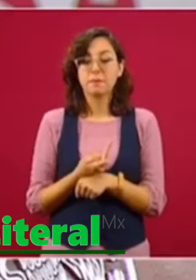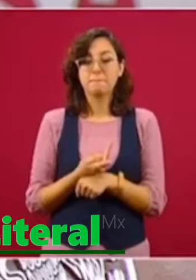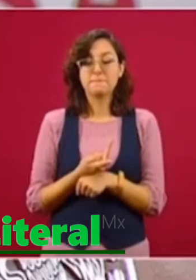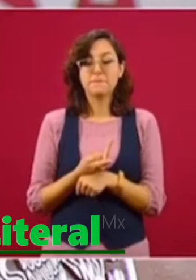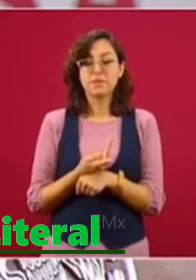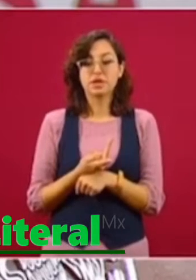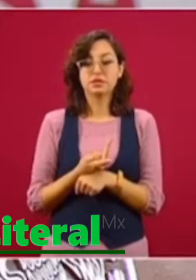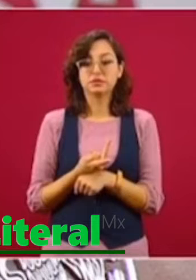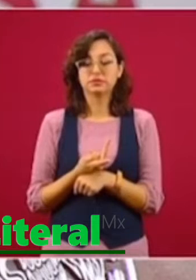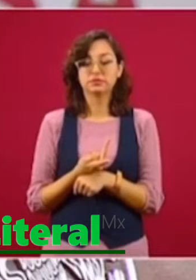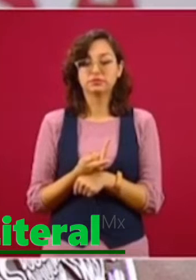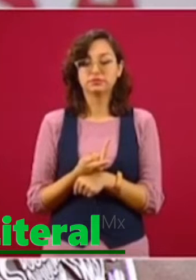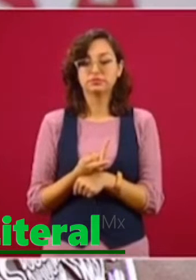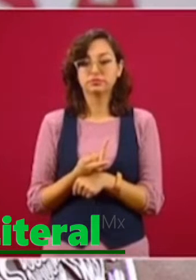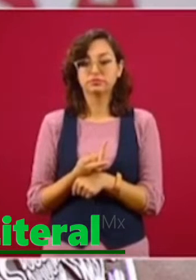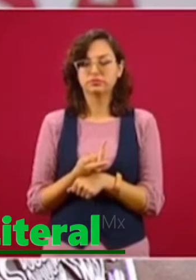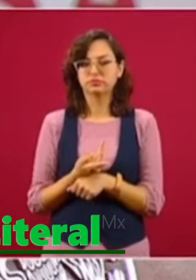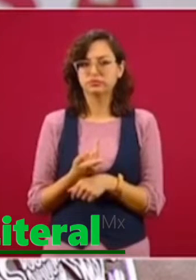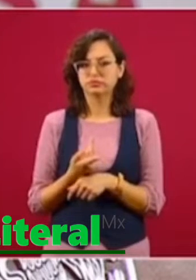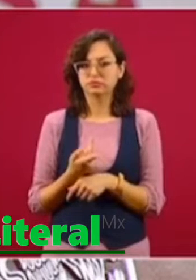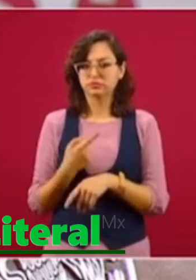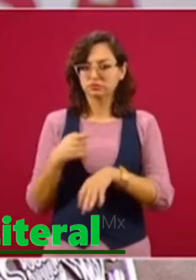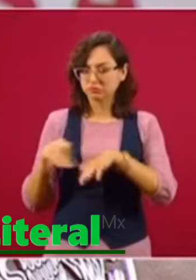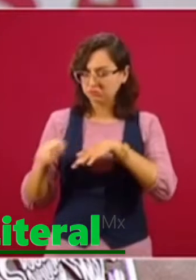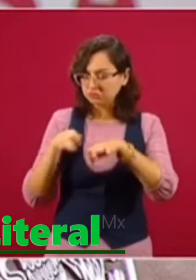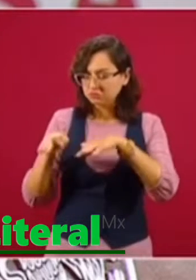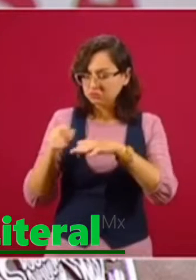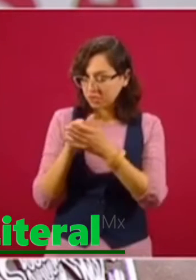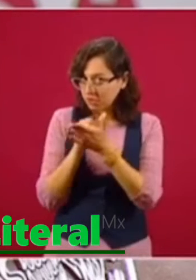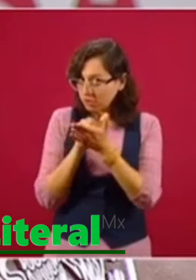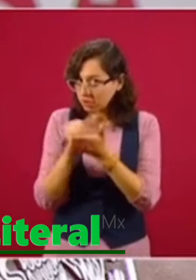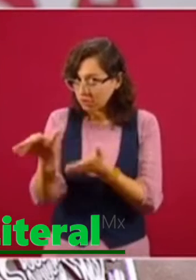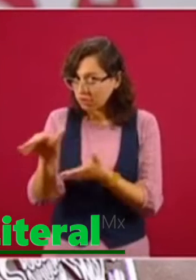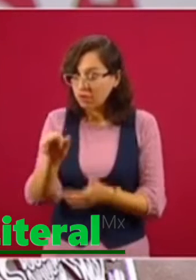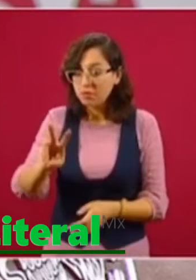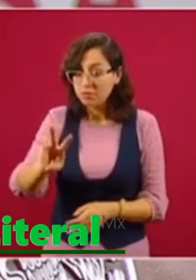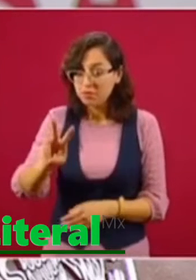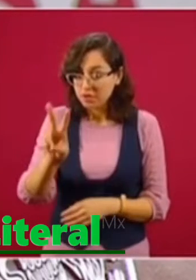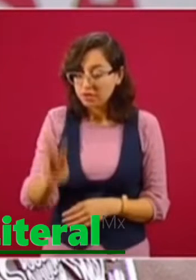se quedaran sin trabajo los